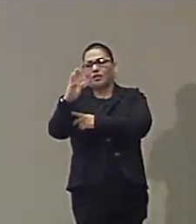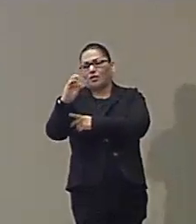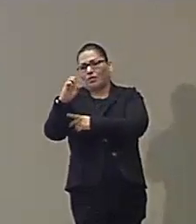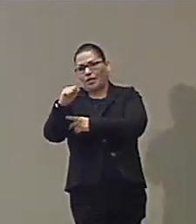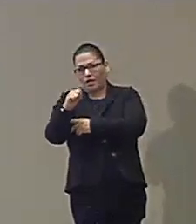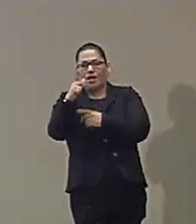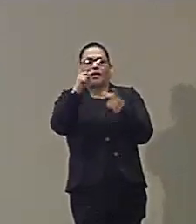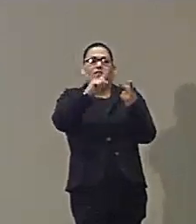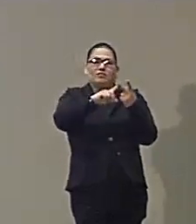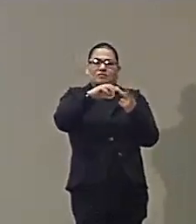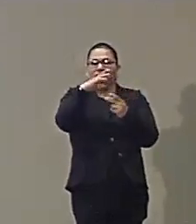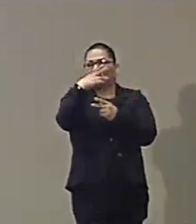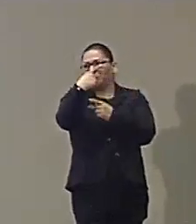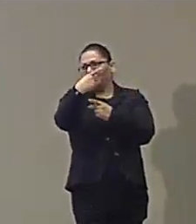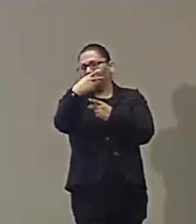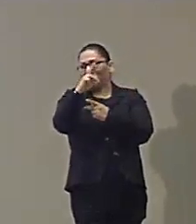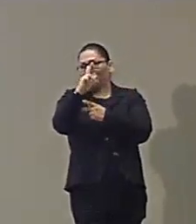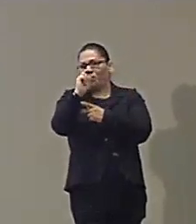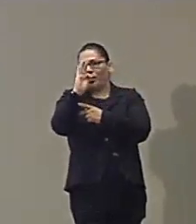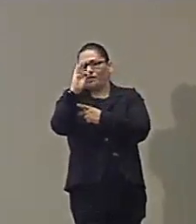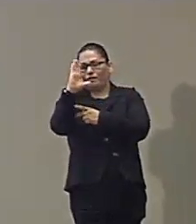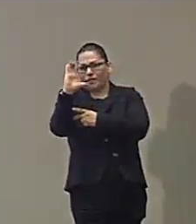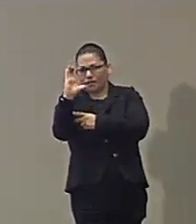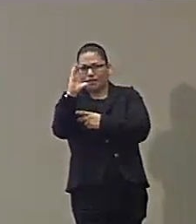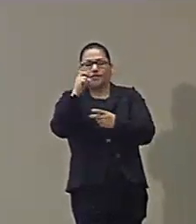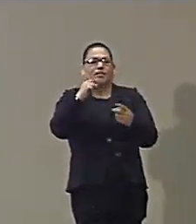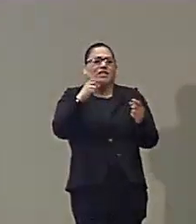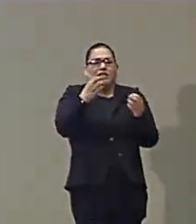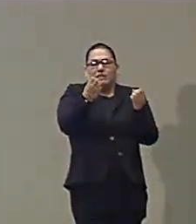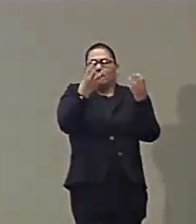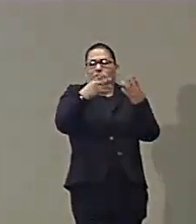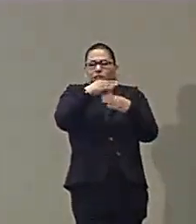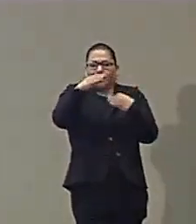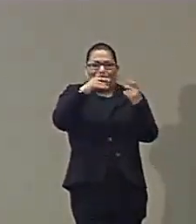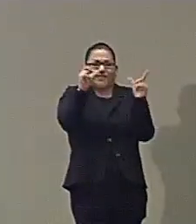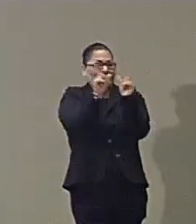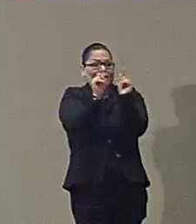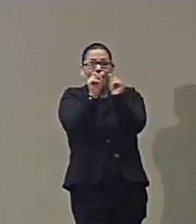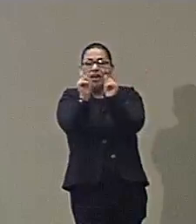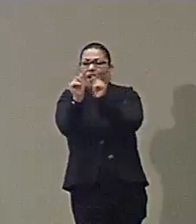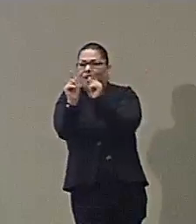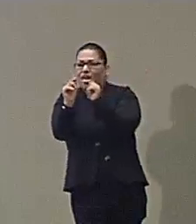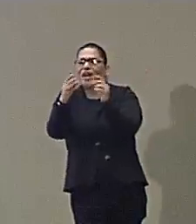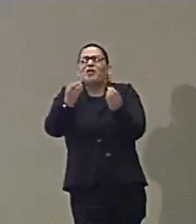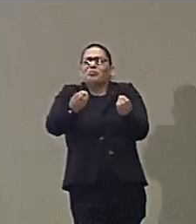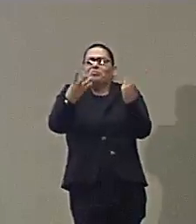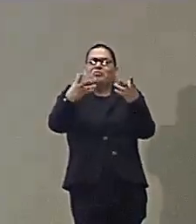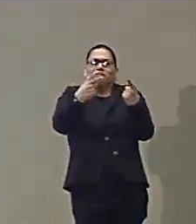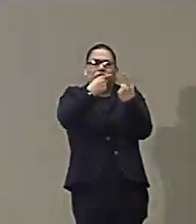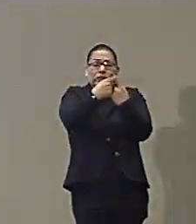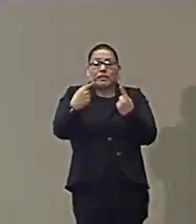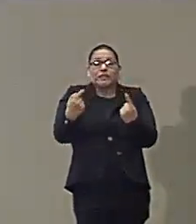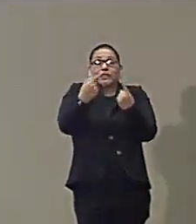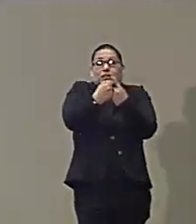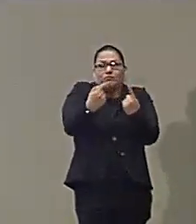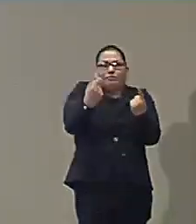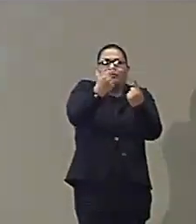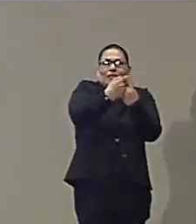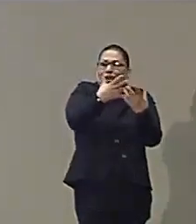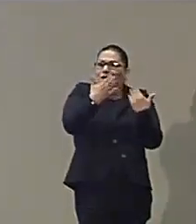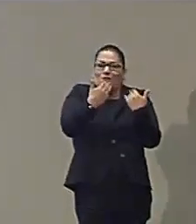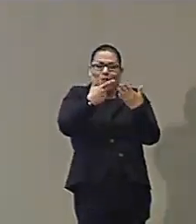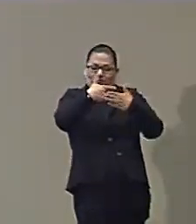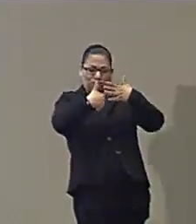mlb de la ufc de todas las letras que ustedes se imaginen pudiéramos seguir aquí sumando las y no